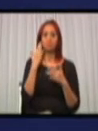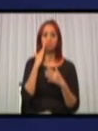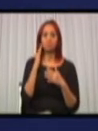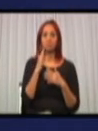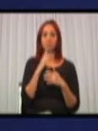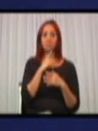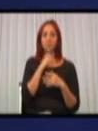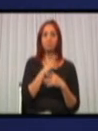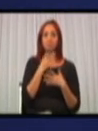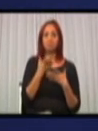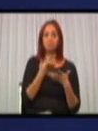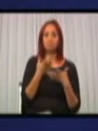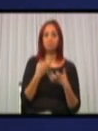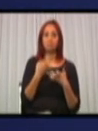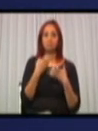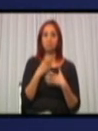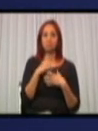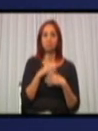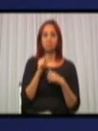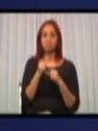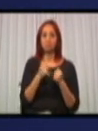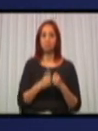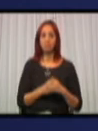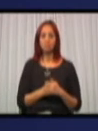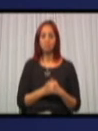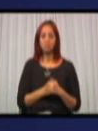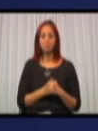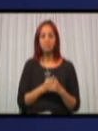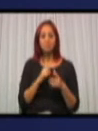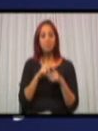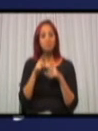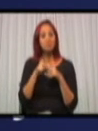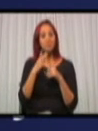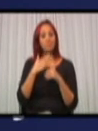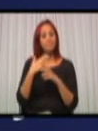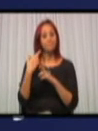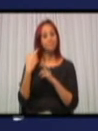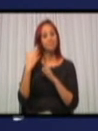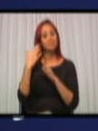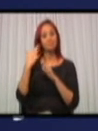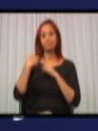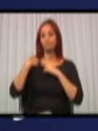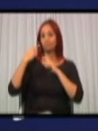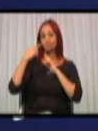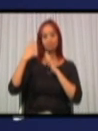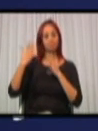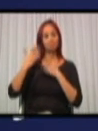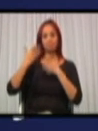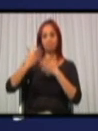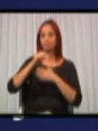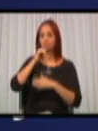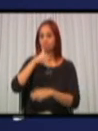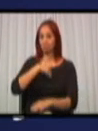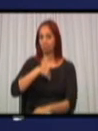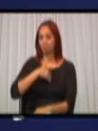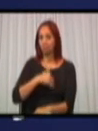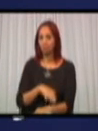que existe dentro de la municipalidad. Entonces, irresponsablemente no vamos a ir a ofrecer lo que no tenemos.